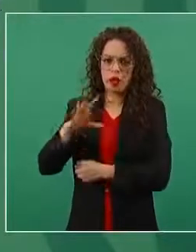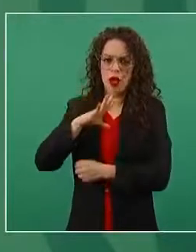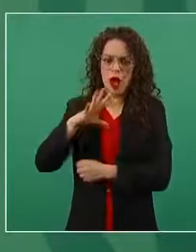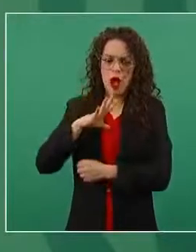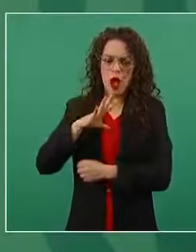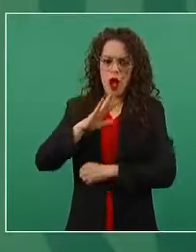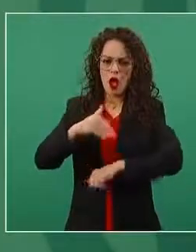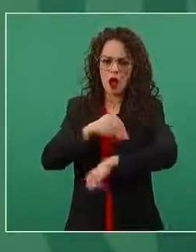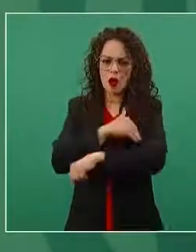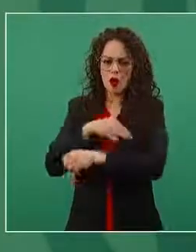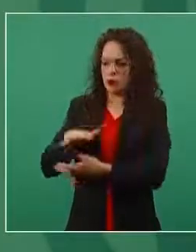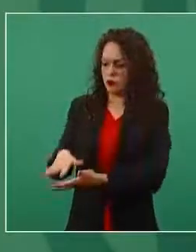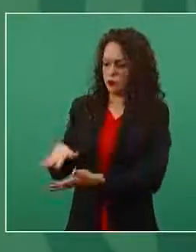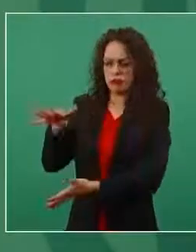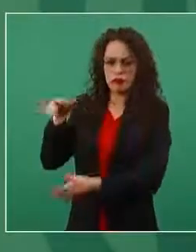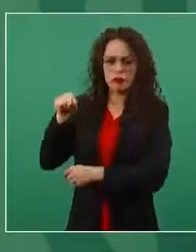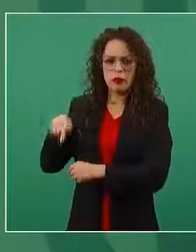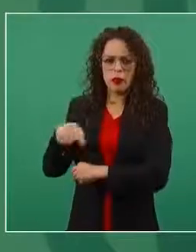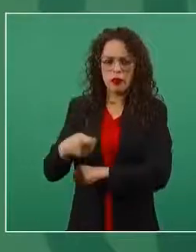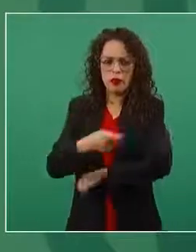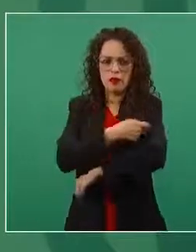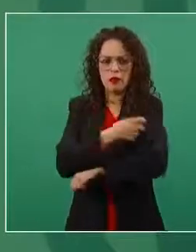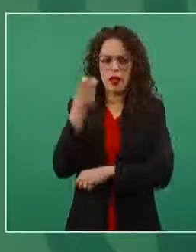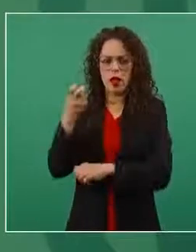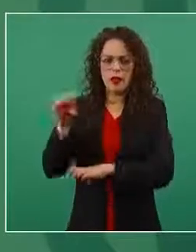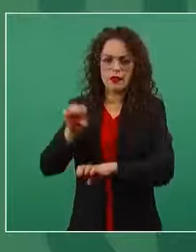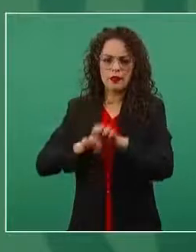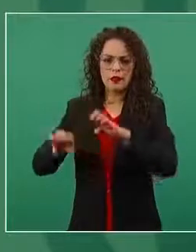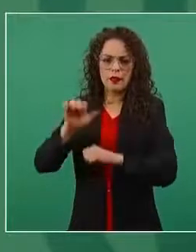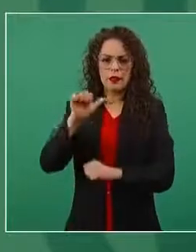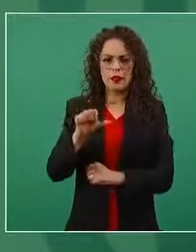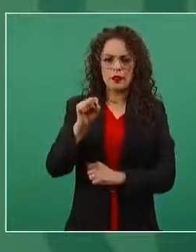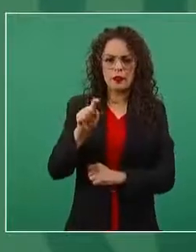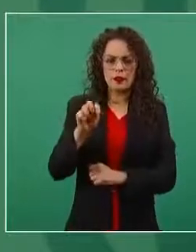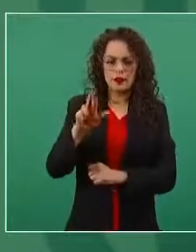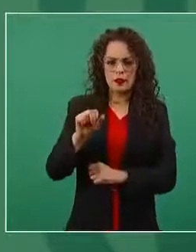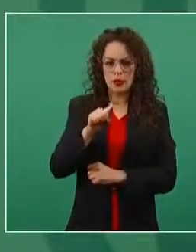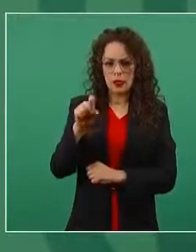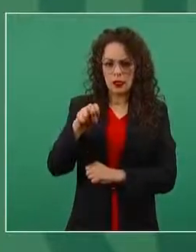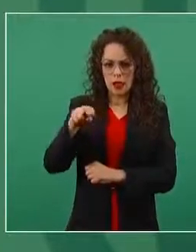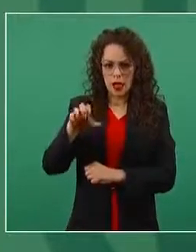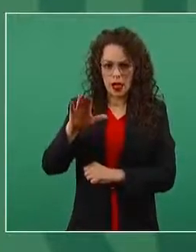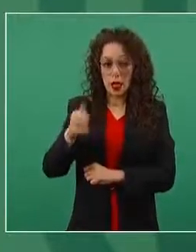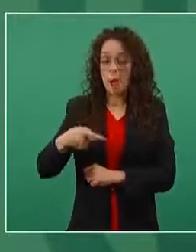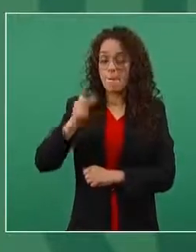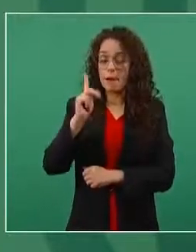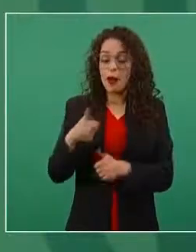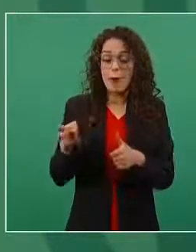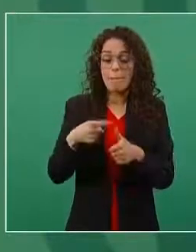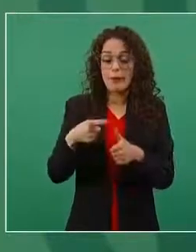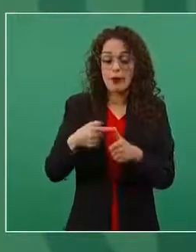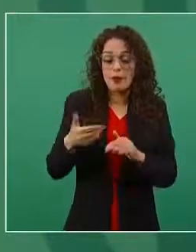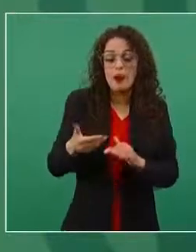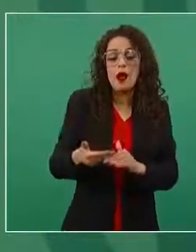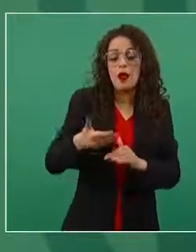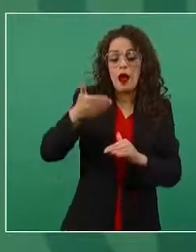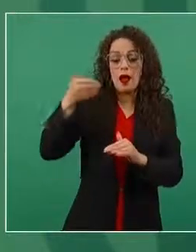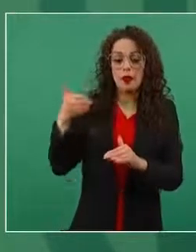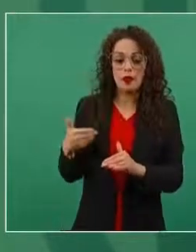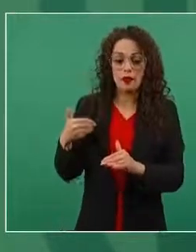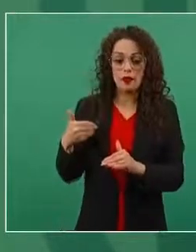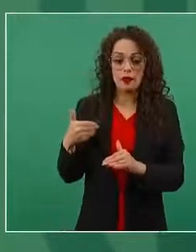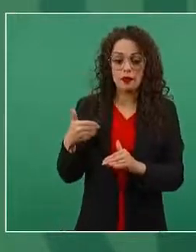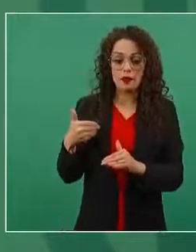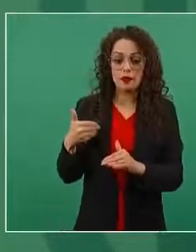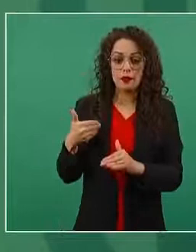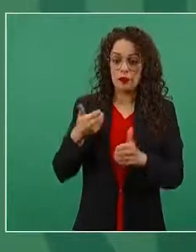de la vacuna AstraZeneca, pero que antes de hacer